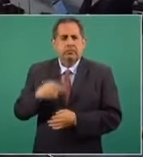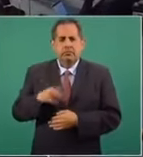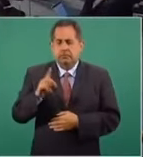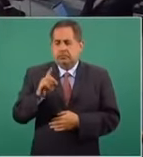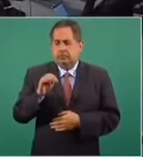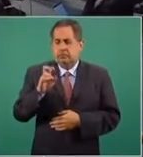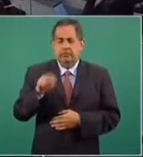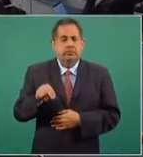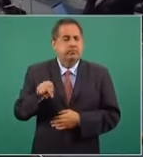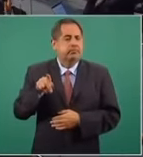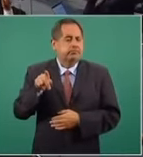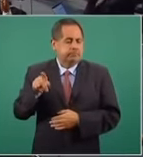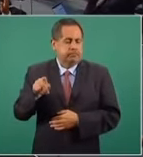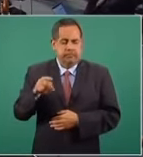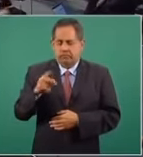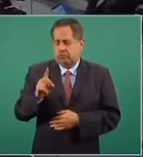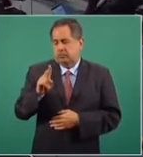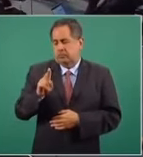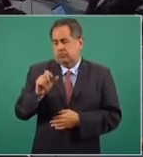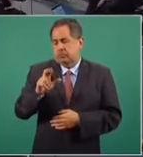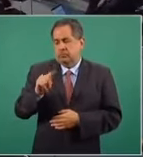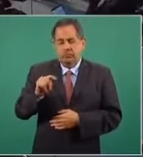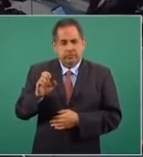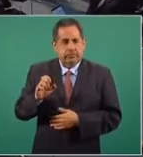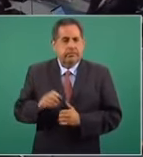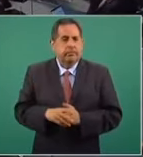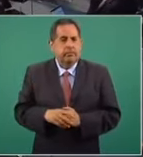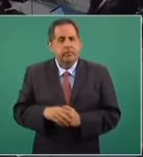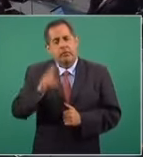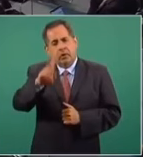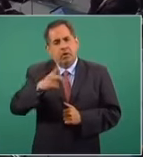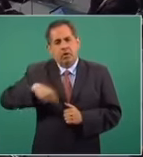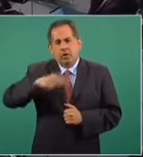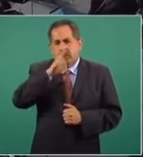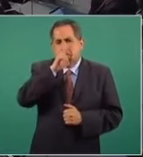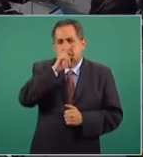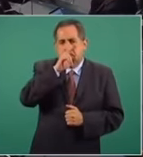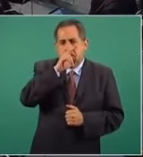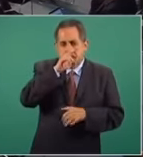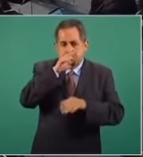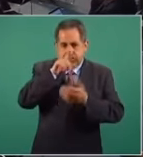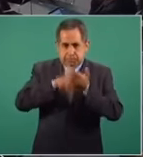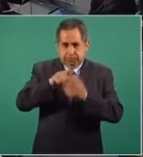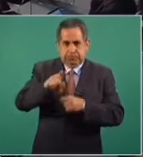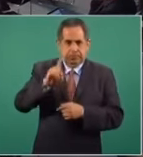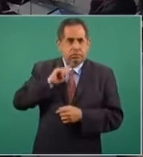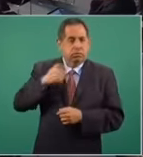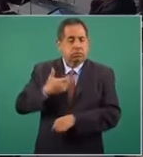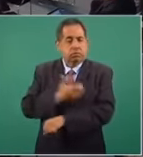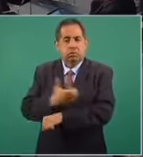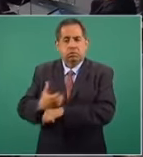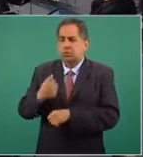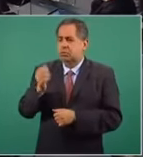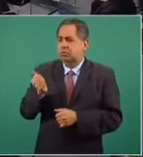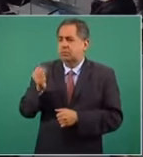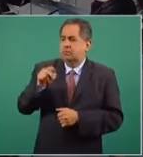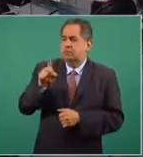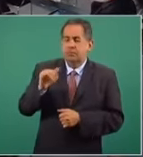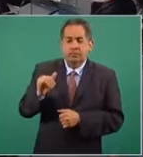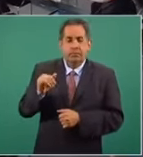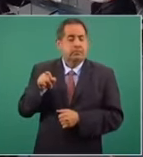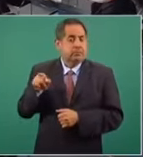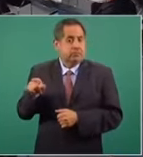canal Sonora Power, Lobos FM, Política y Rock and Roll Radio. Estamos preocupados, evidentemente, por la salud de la compañera Sandy Aguilera, de